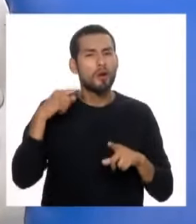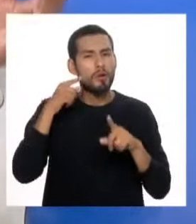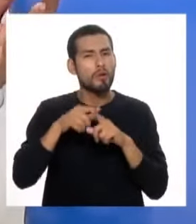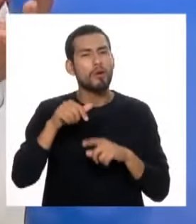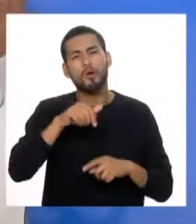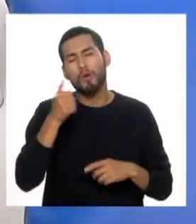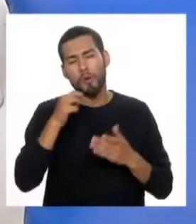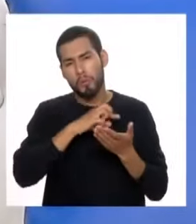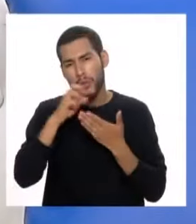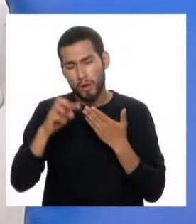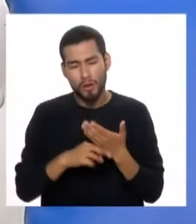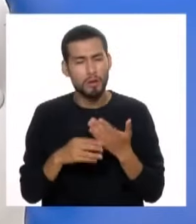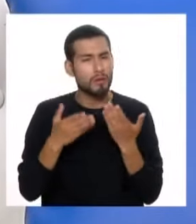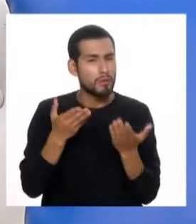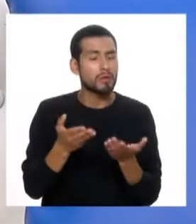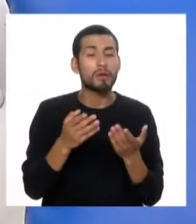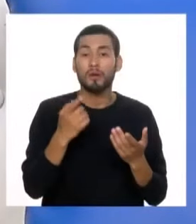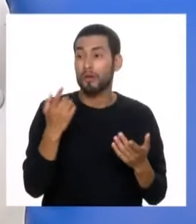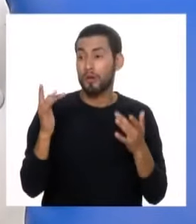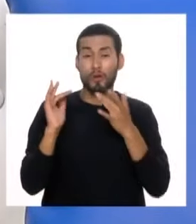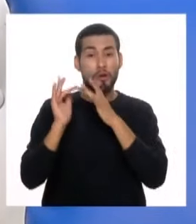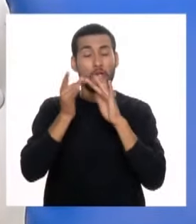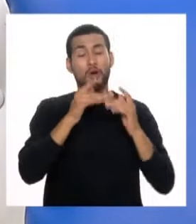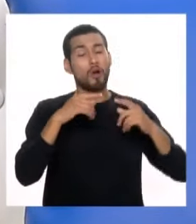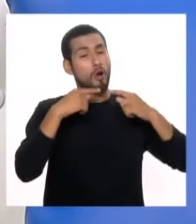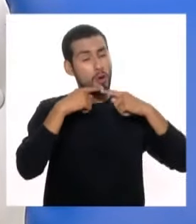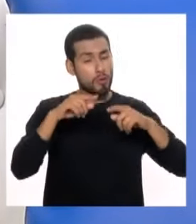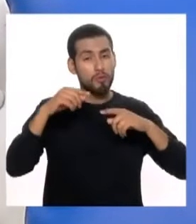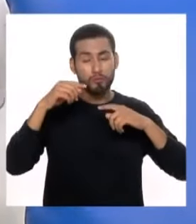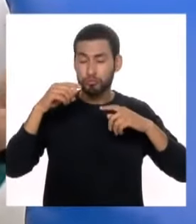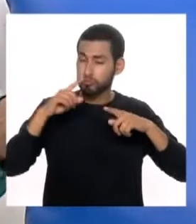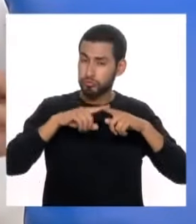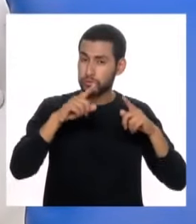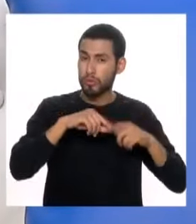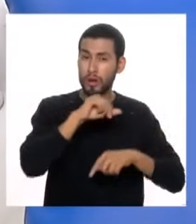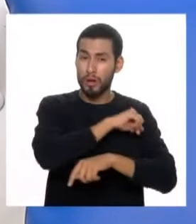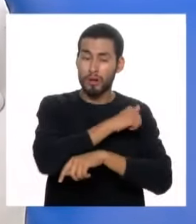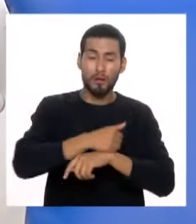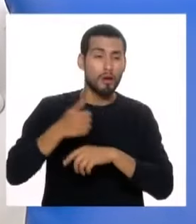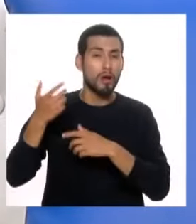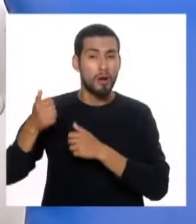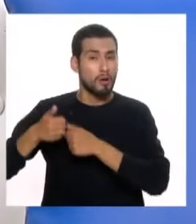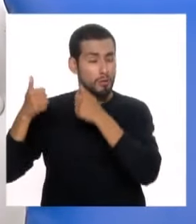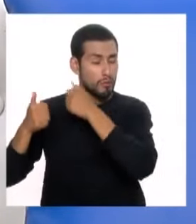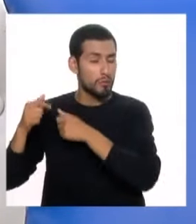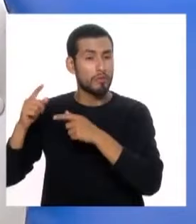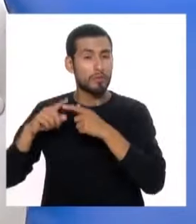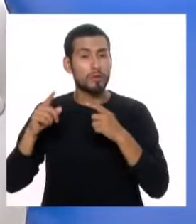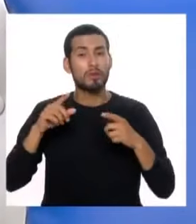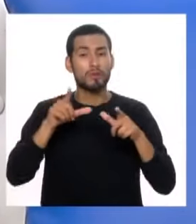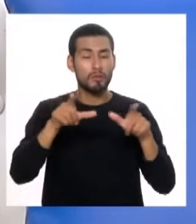otras estrategias, de modo que el medio de comunicación, de modo que la autoridad en la calle, de modo que en el